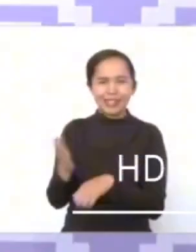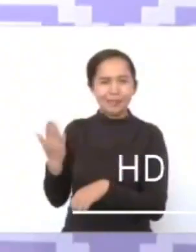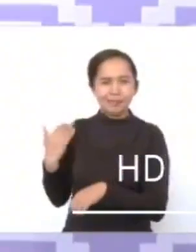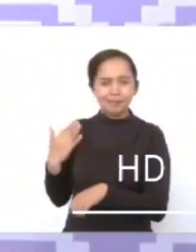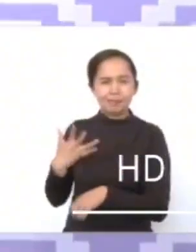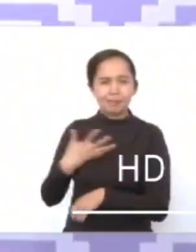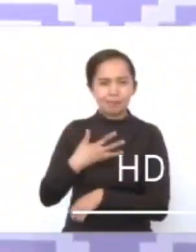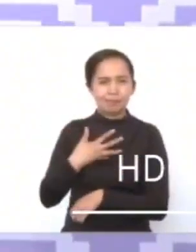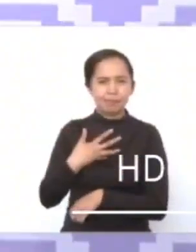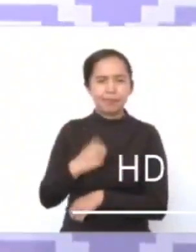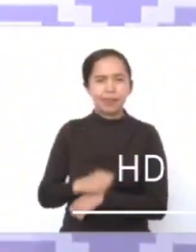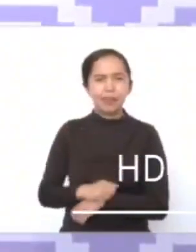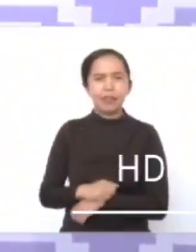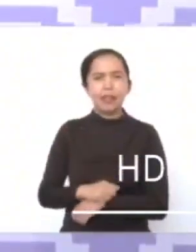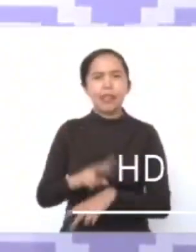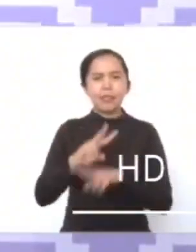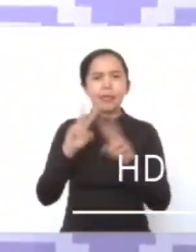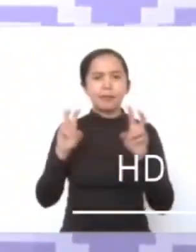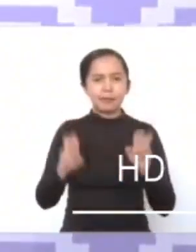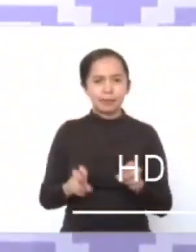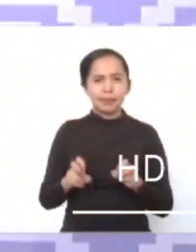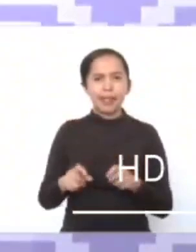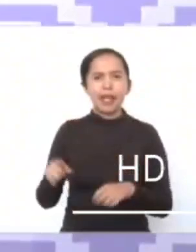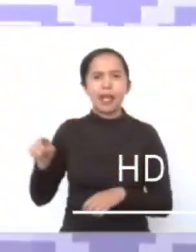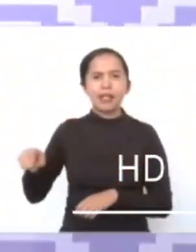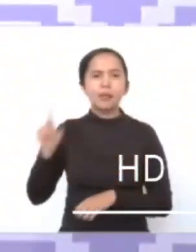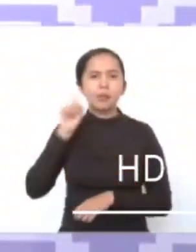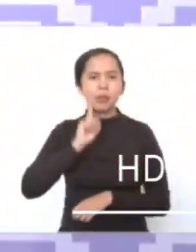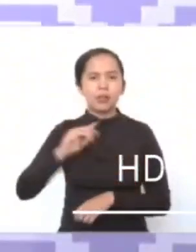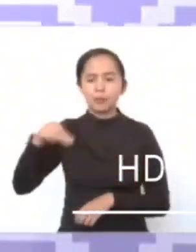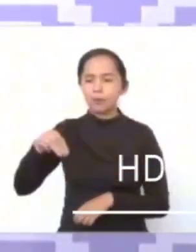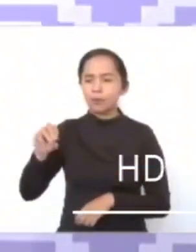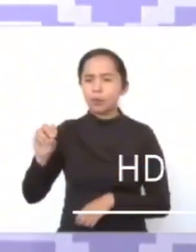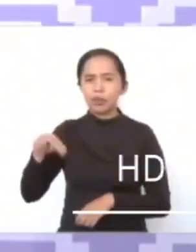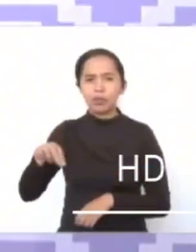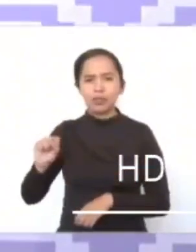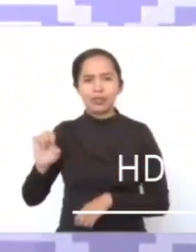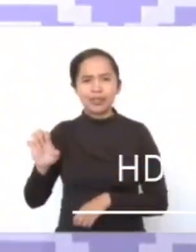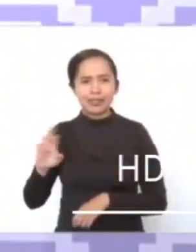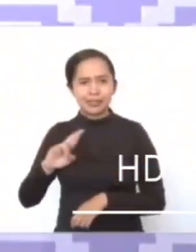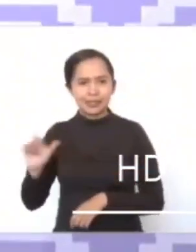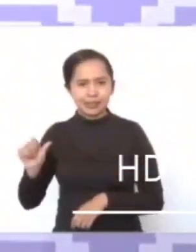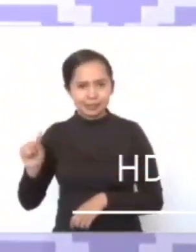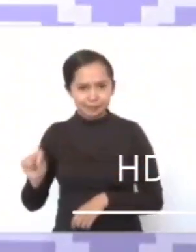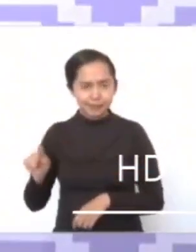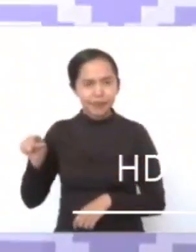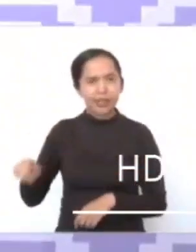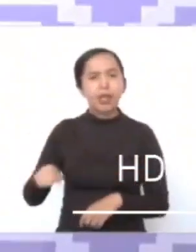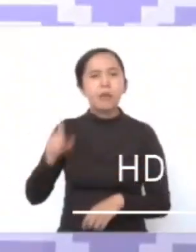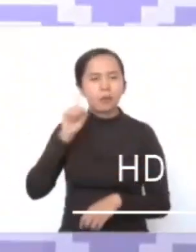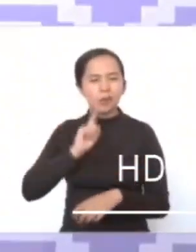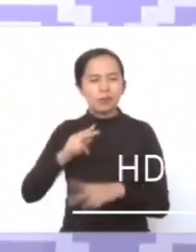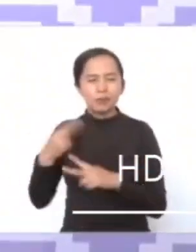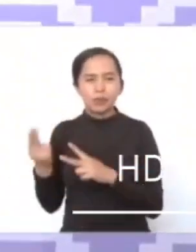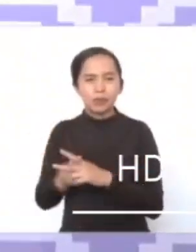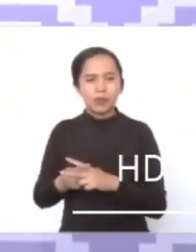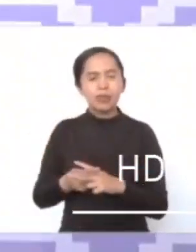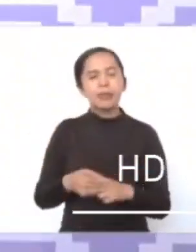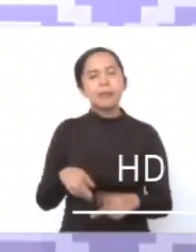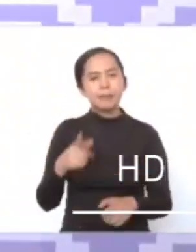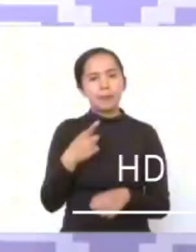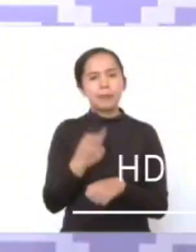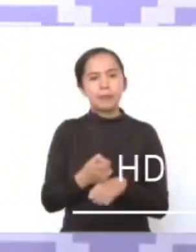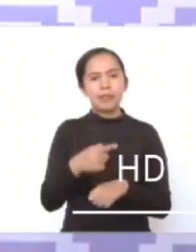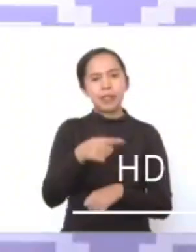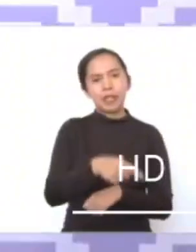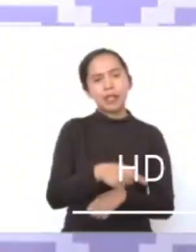con relación al feminicidio de la joven Montserrat. Primero quiero enviar nuestras más sinceras condolencias a su